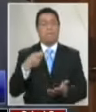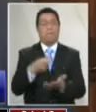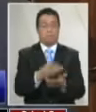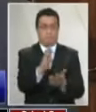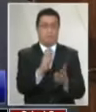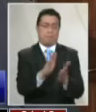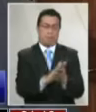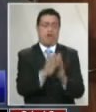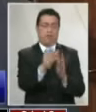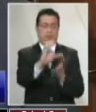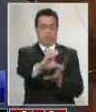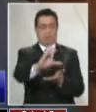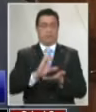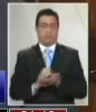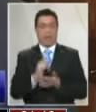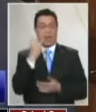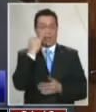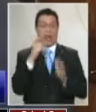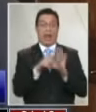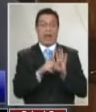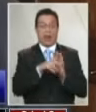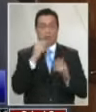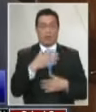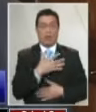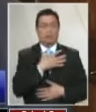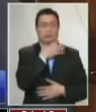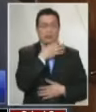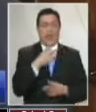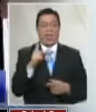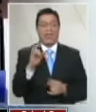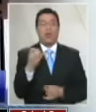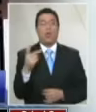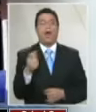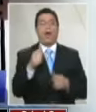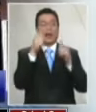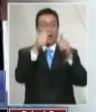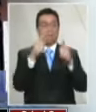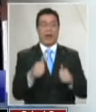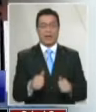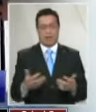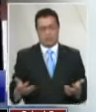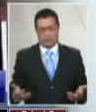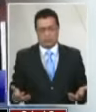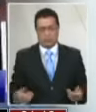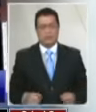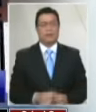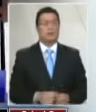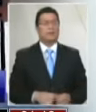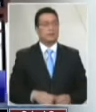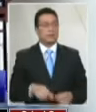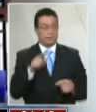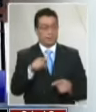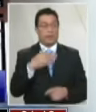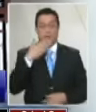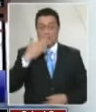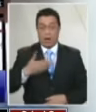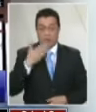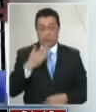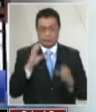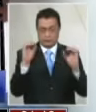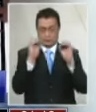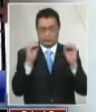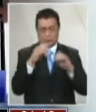empresa corpesca básicamente porque estaba agobiado por deudas de campaña en ningún momento su declaración da